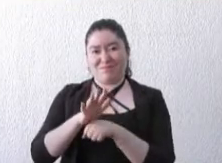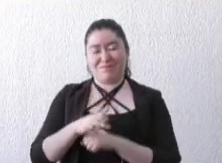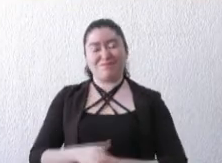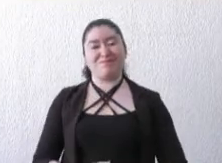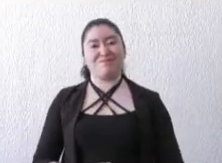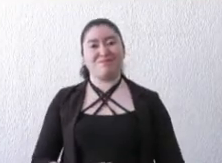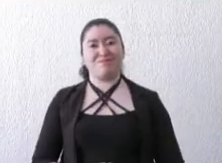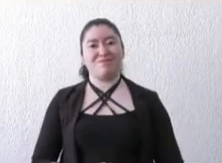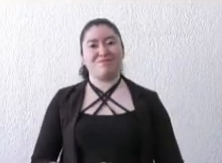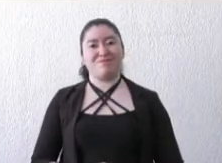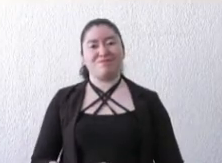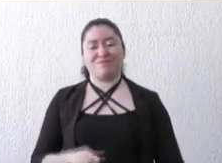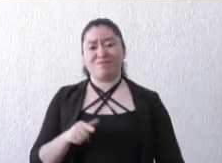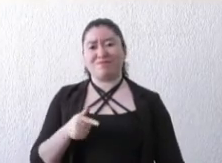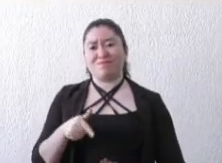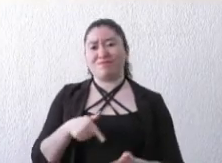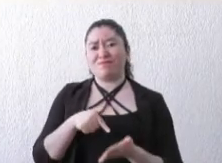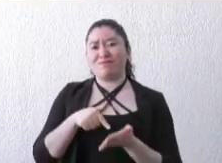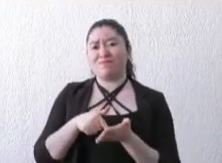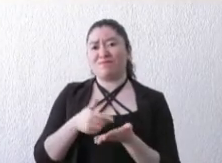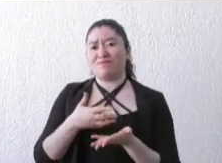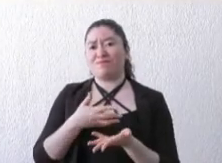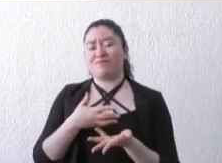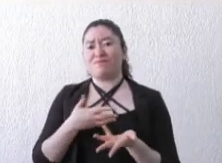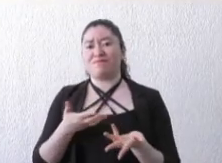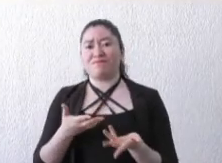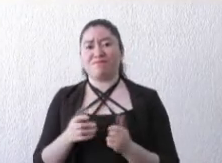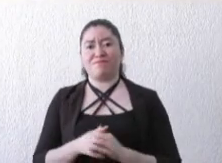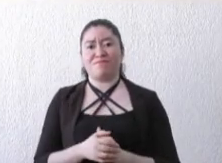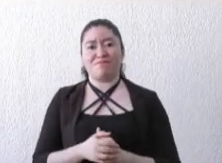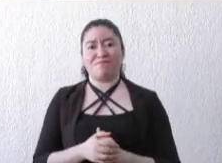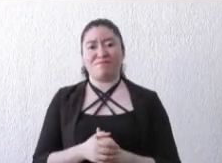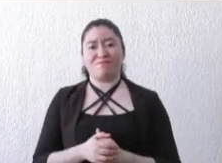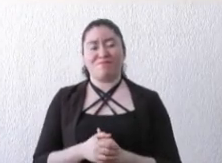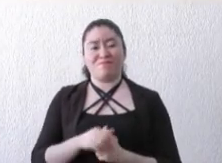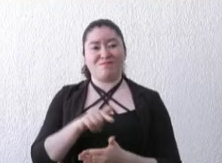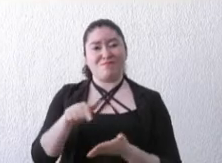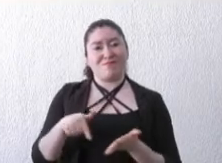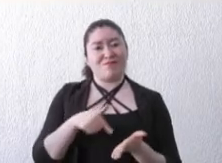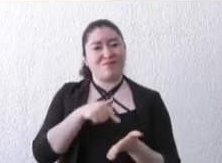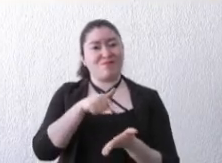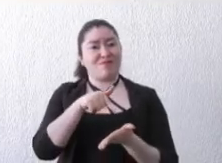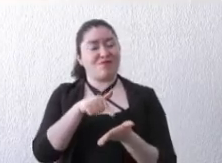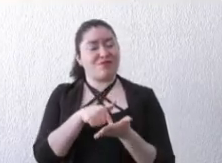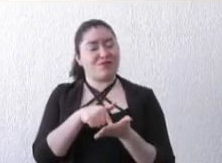de alguna manera mostrando el quinto espacio escénico,